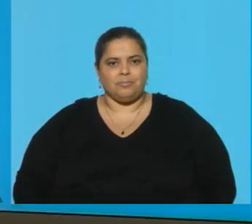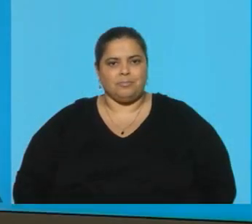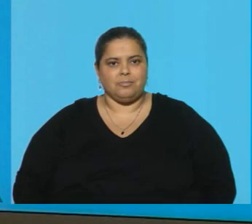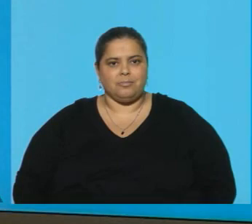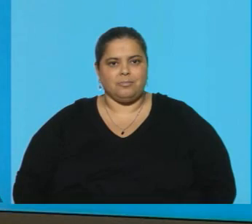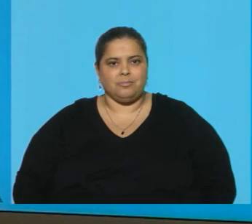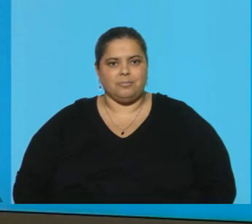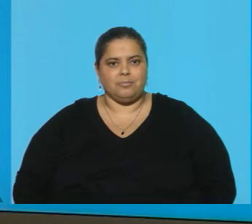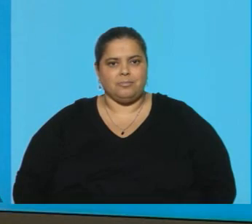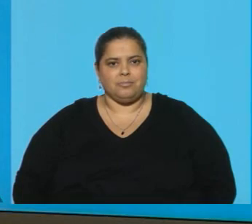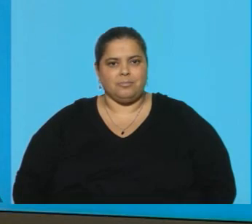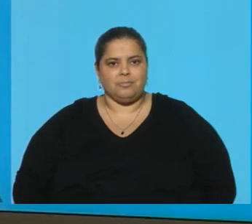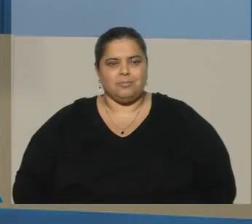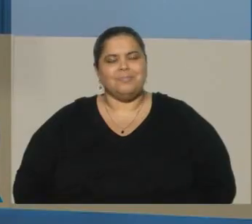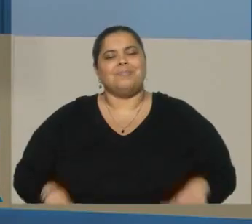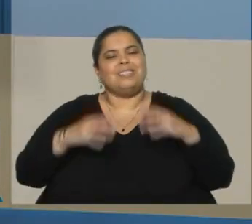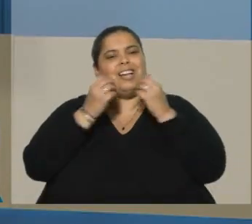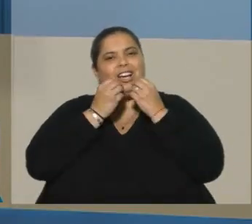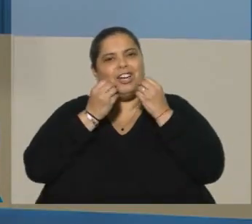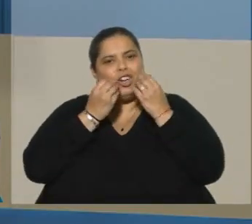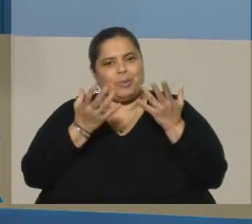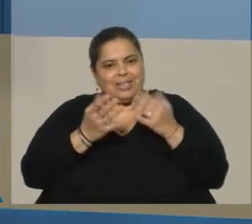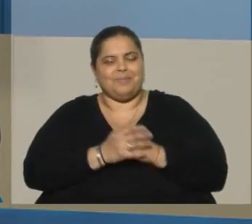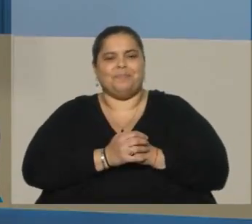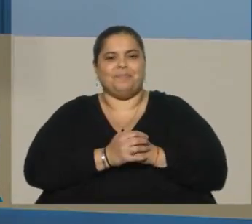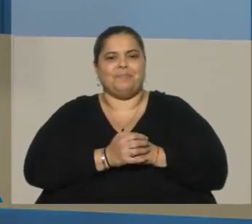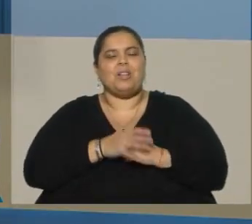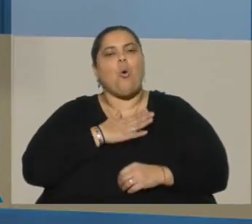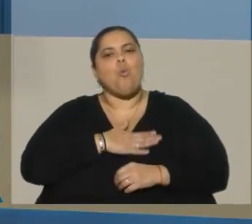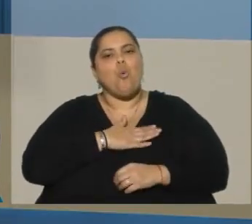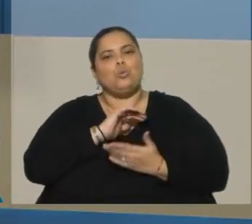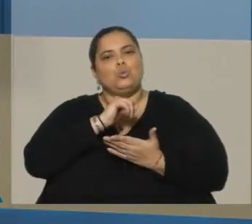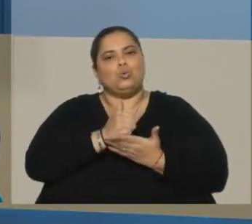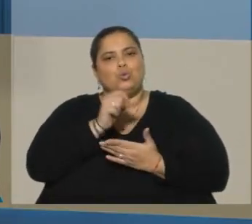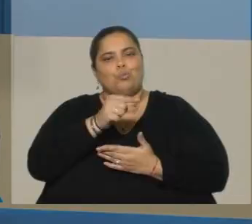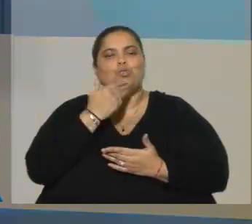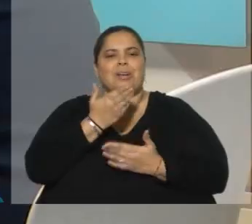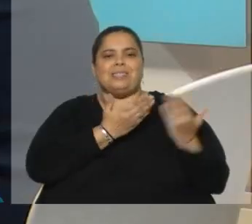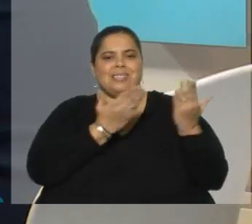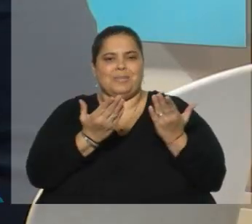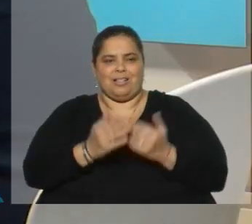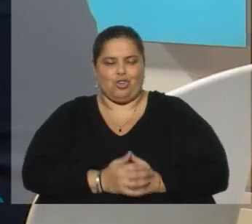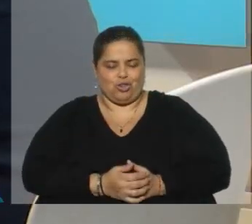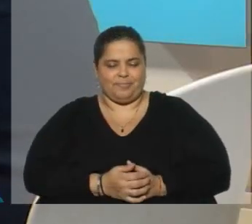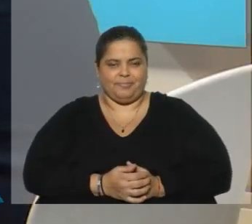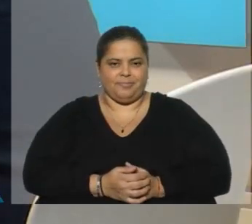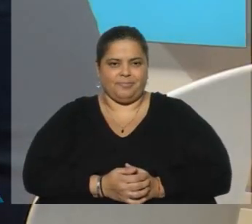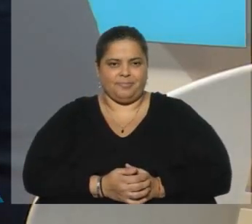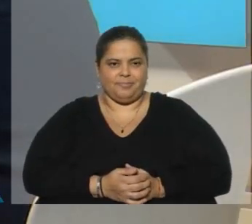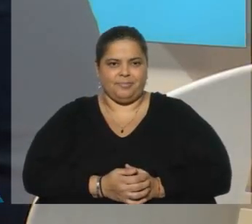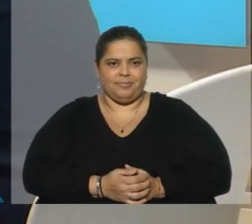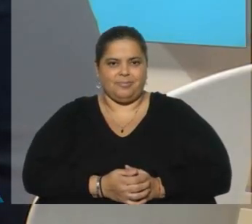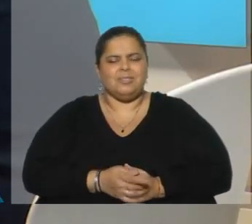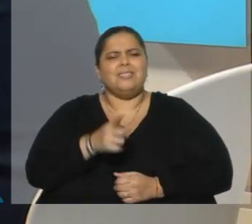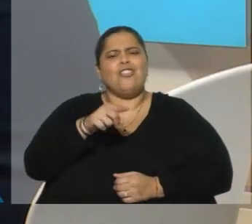Y ahí le pusieron a Cat Stevens. ¿Cómo anda? Muy bien, Leonardo, un gusto estar contigo esta noche. Muchas gracias por la invitación. Bueno, Stepanisic, ¿de